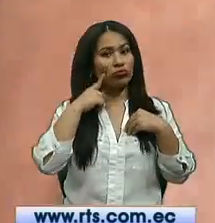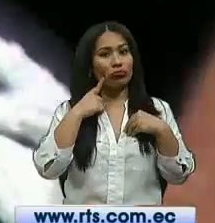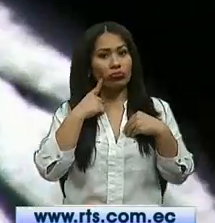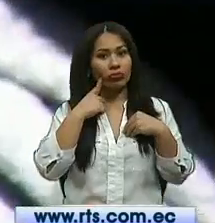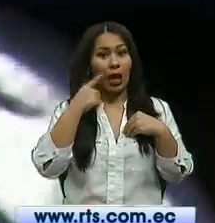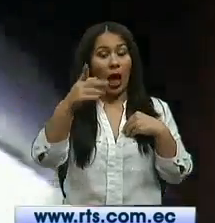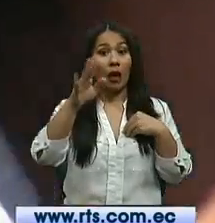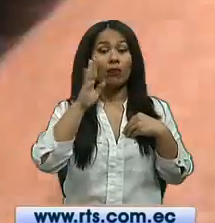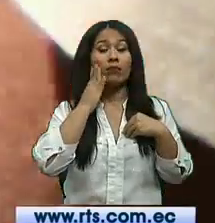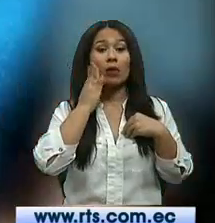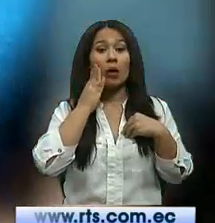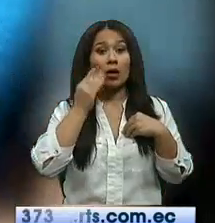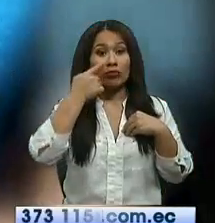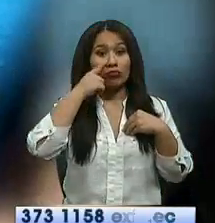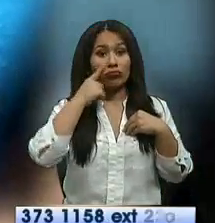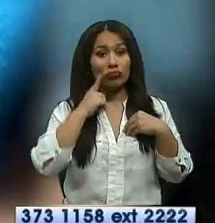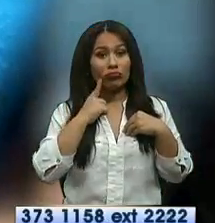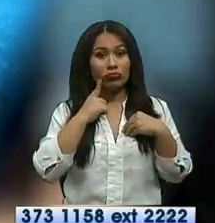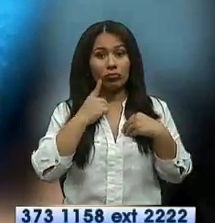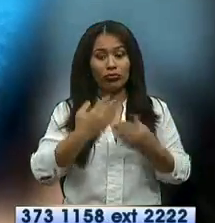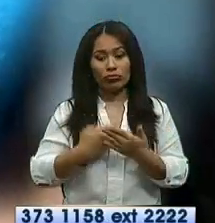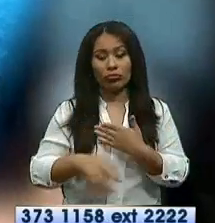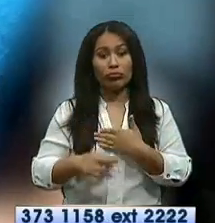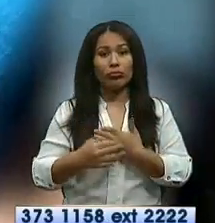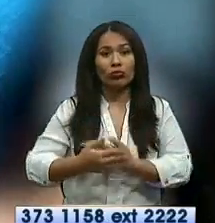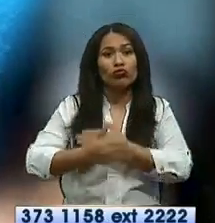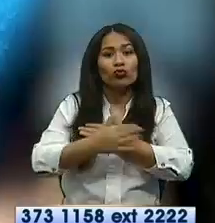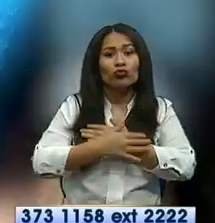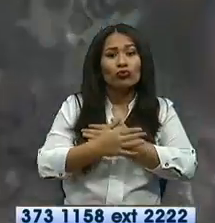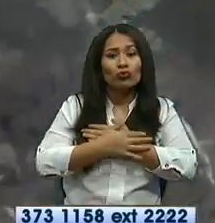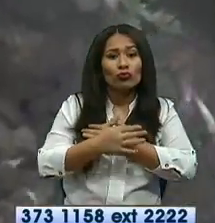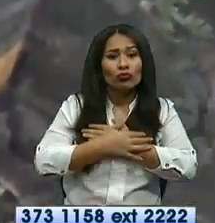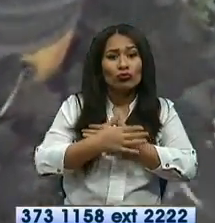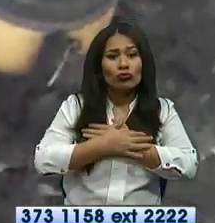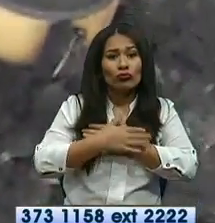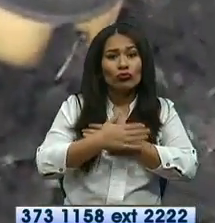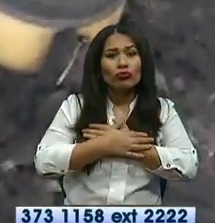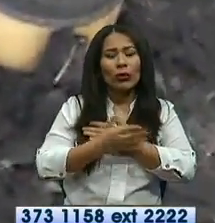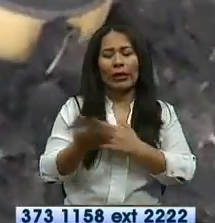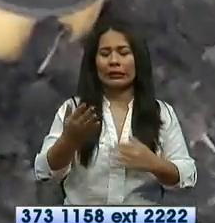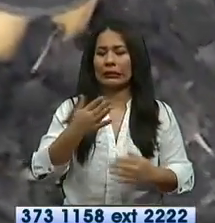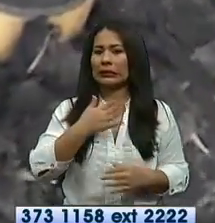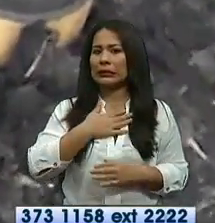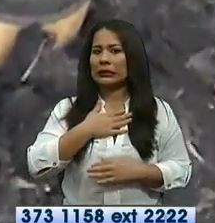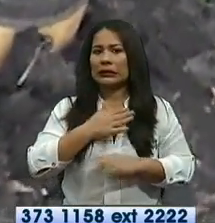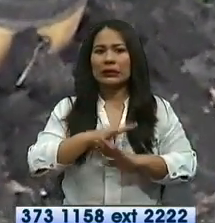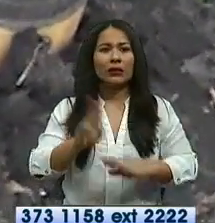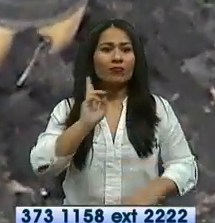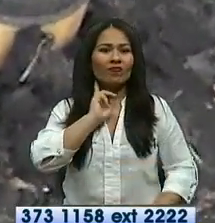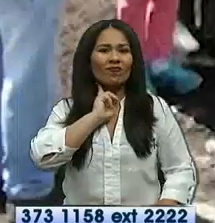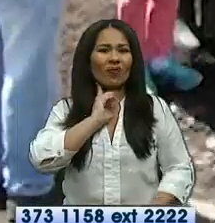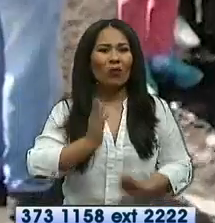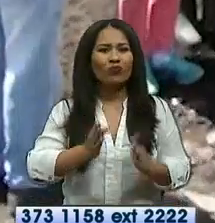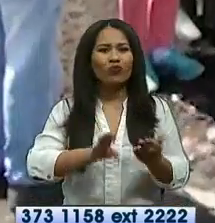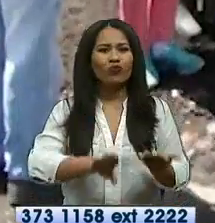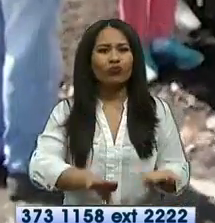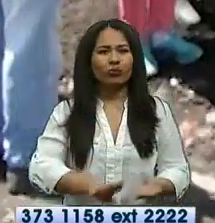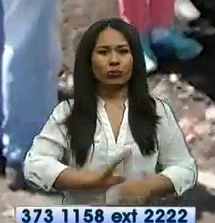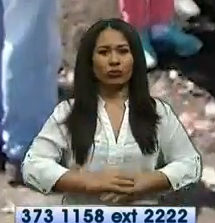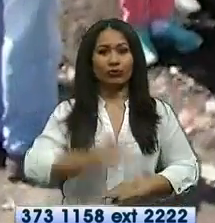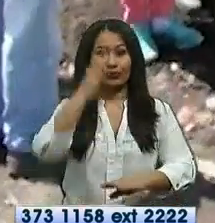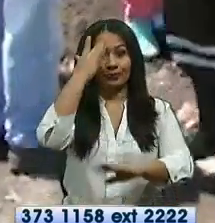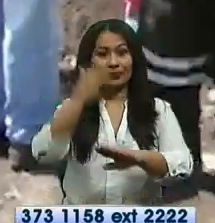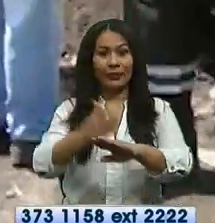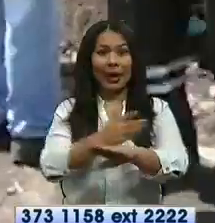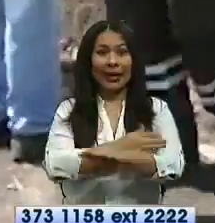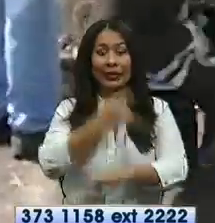Era el llanto de una madre quien arrullaba en su seno a su pequeño hijo, quien lastimosamente ya no sentía nada. Es que minutos